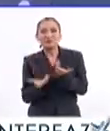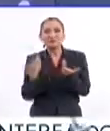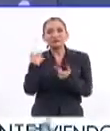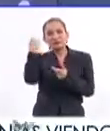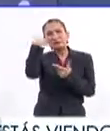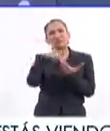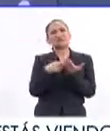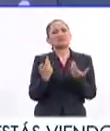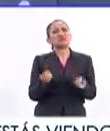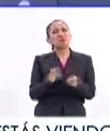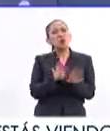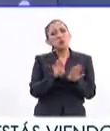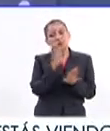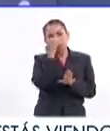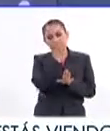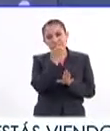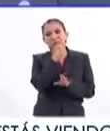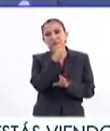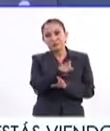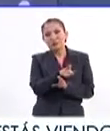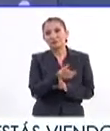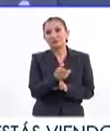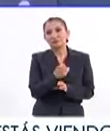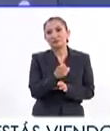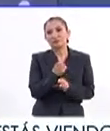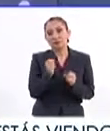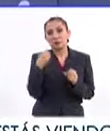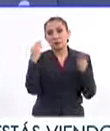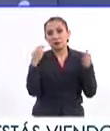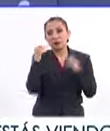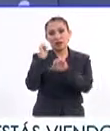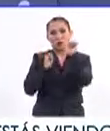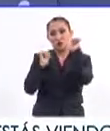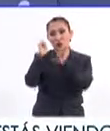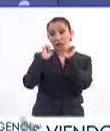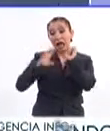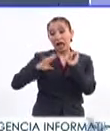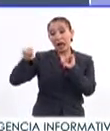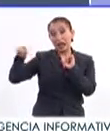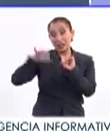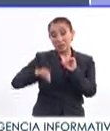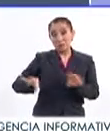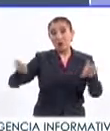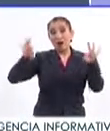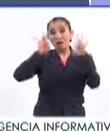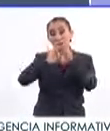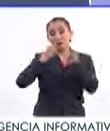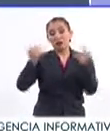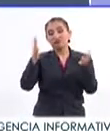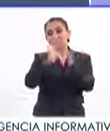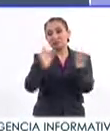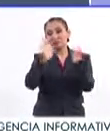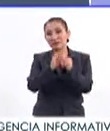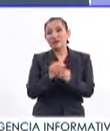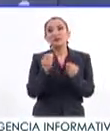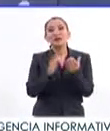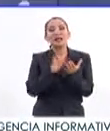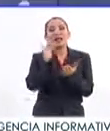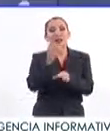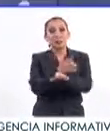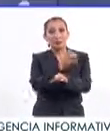cuestionen, pregunten, evalúen, y también pues seguramente en el Museo Nacional de Antropología habrá una importante explicación al respecto. Gracias